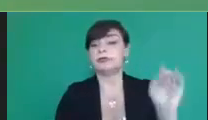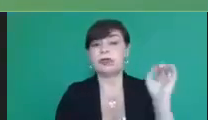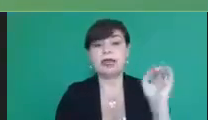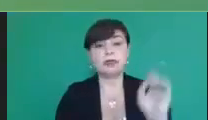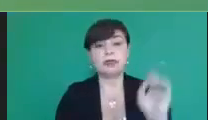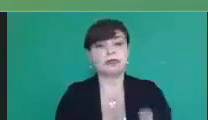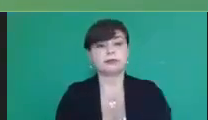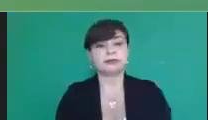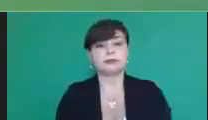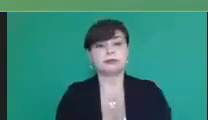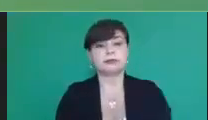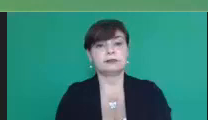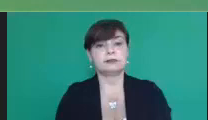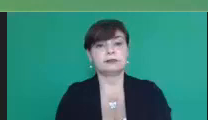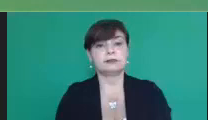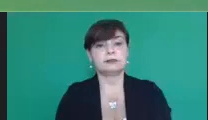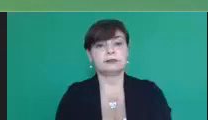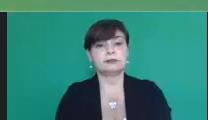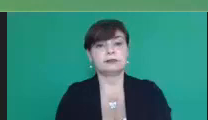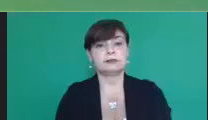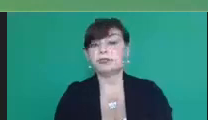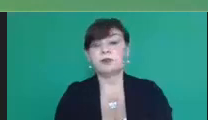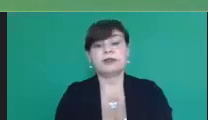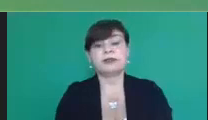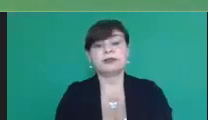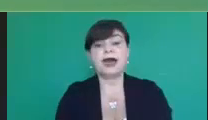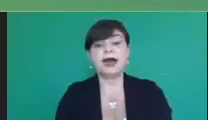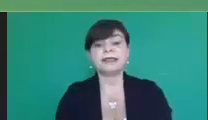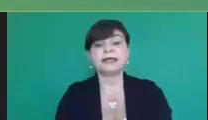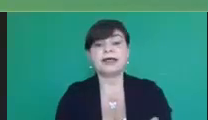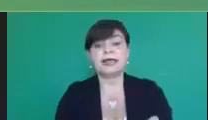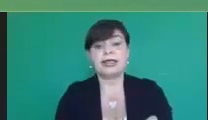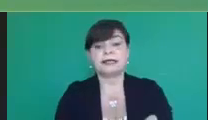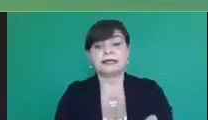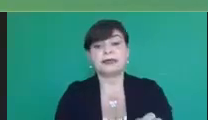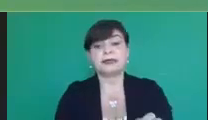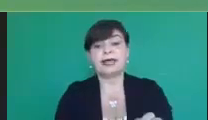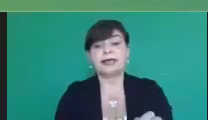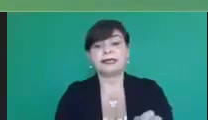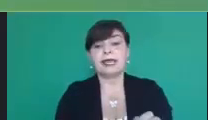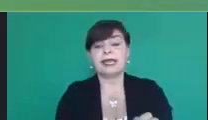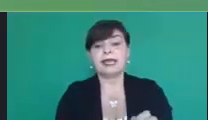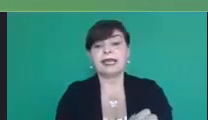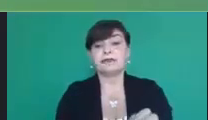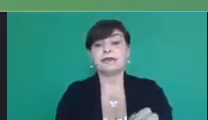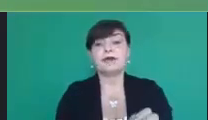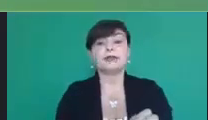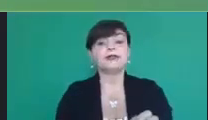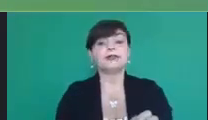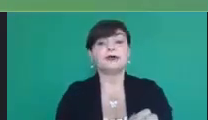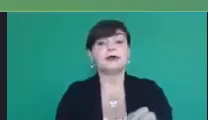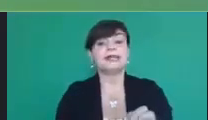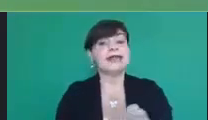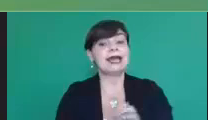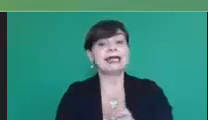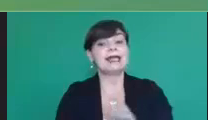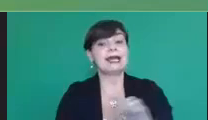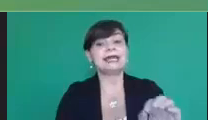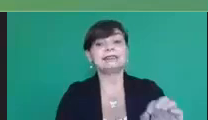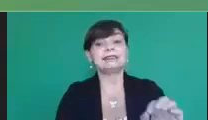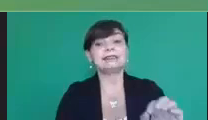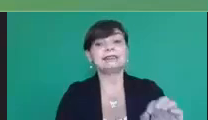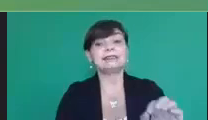las buenas prácticas, todos los planes Hazard. De verdad que el esfuerzo y la cadena